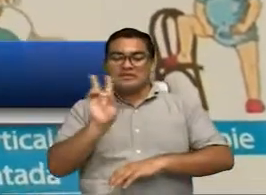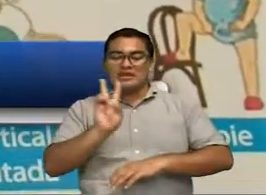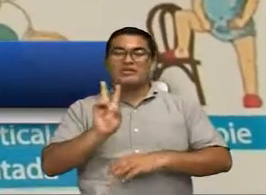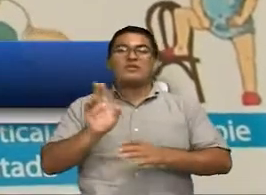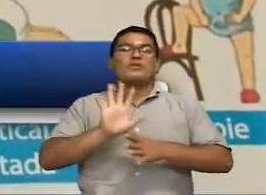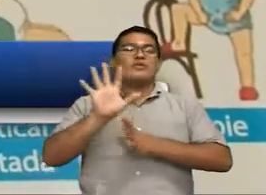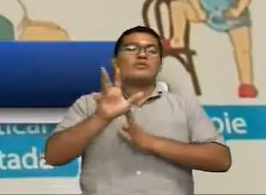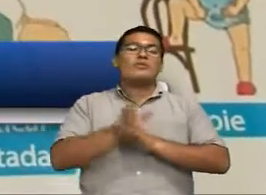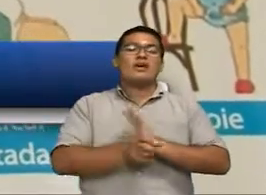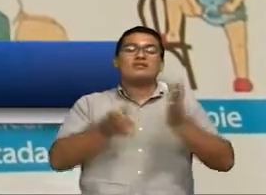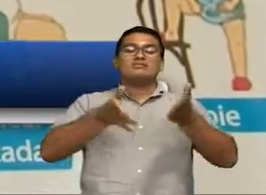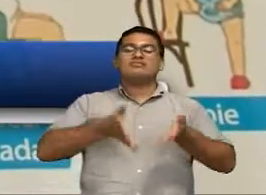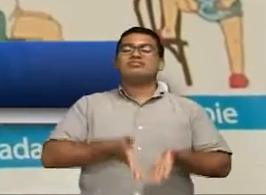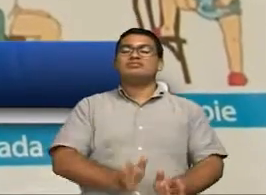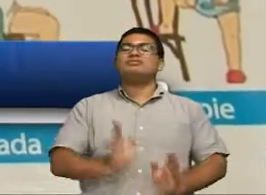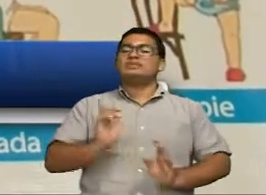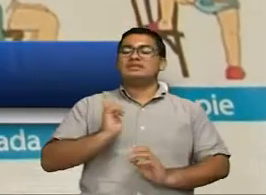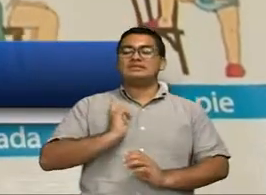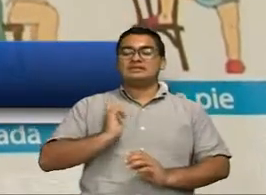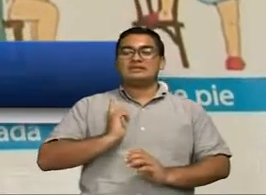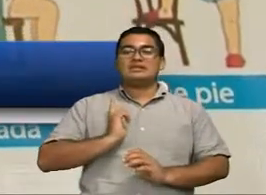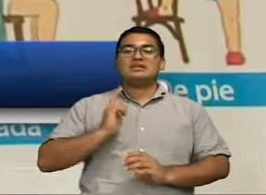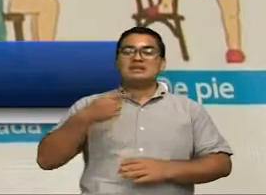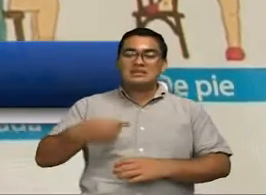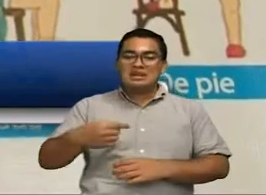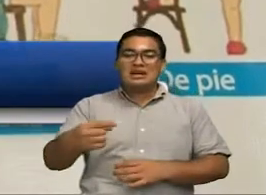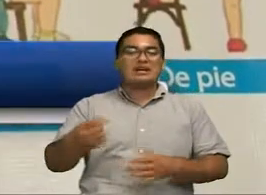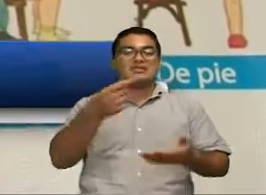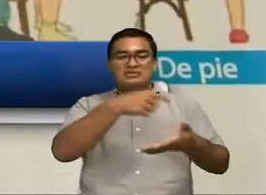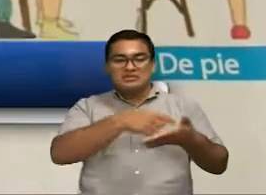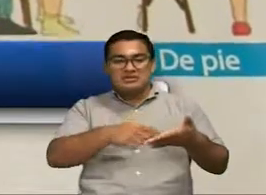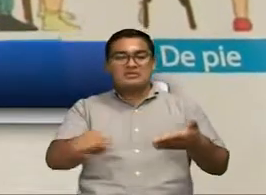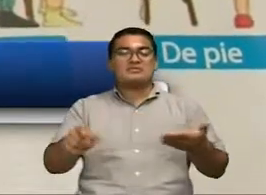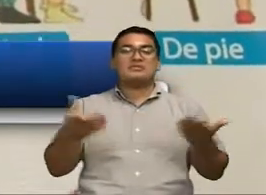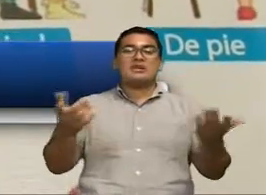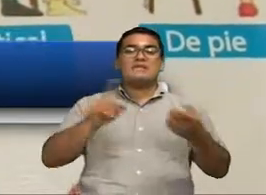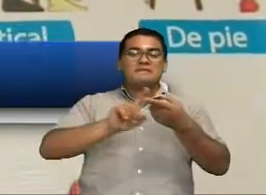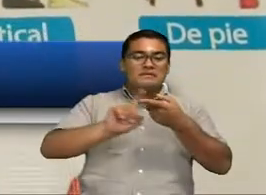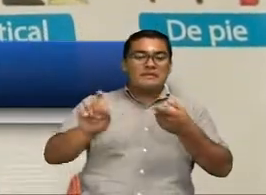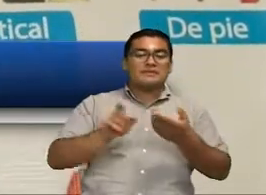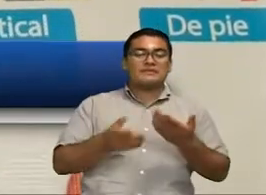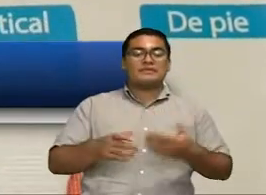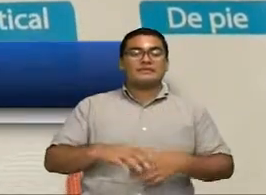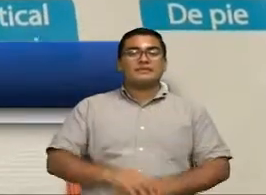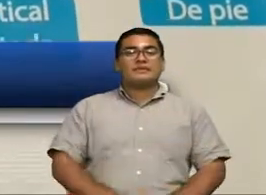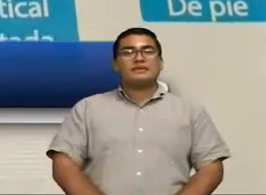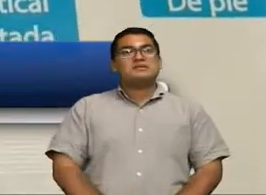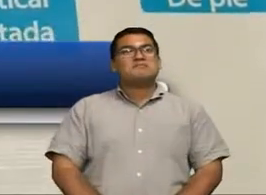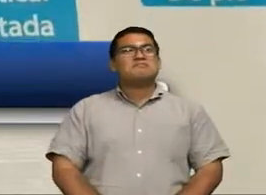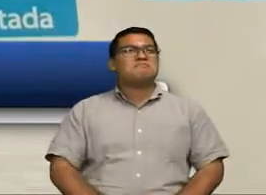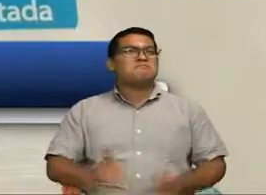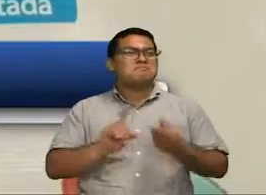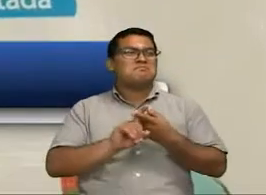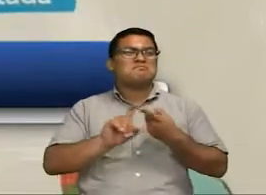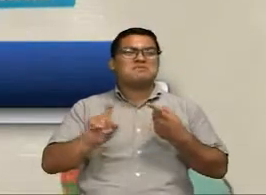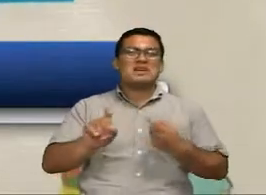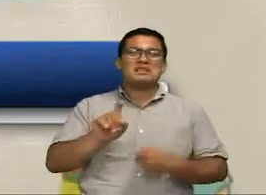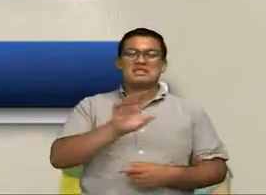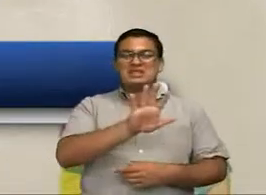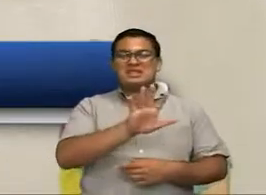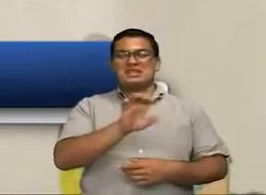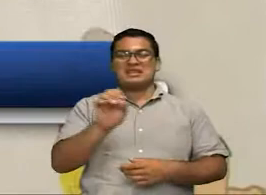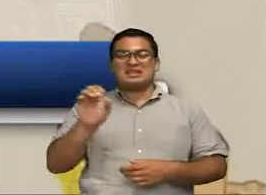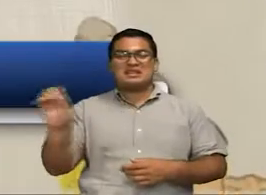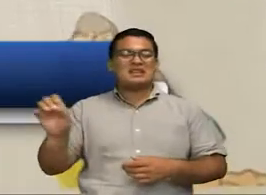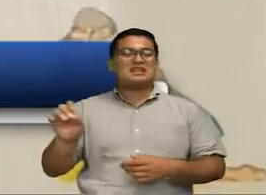¿cuántos partos atienden generalmente por día, por semana, por mes? No, por mes andamos atendiendo entre los 500 y